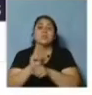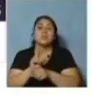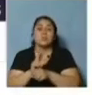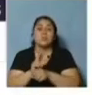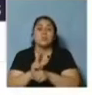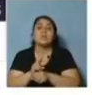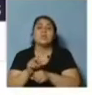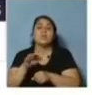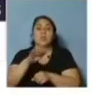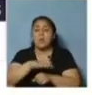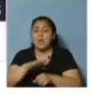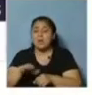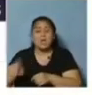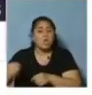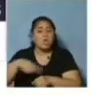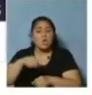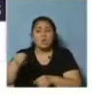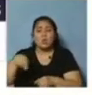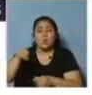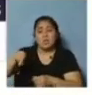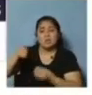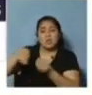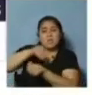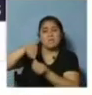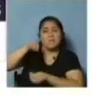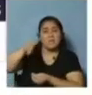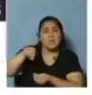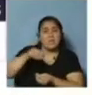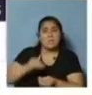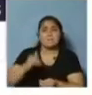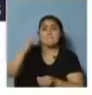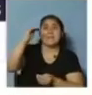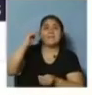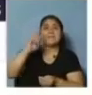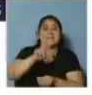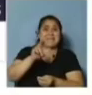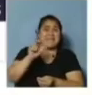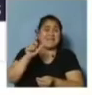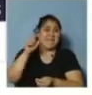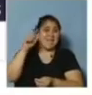vacunar a todo el grupo familiar, niños mayores de 3 años,